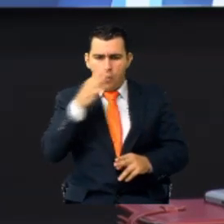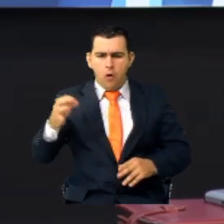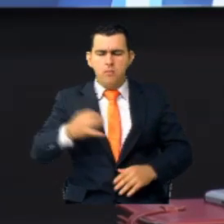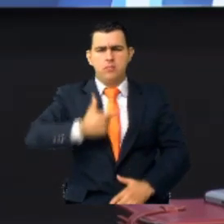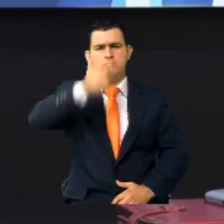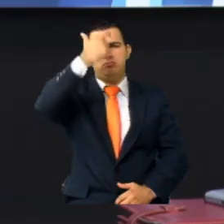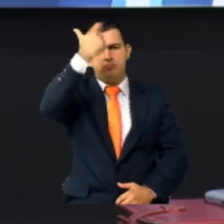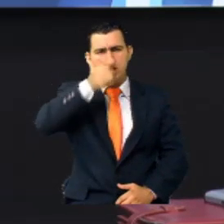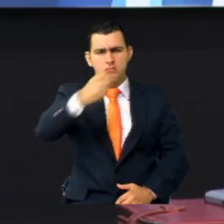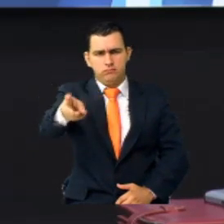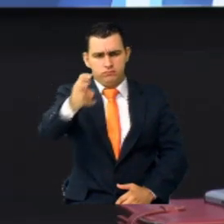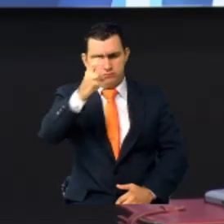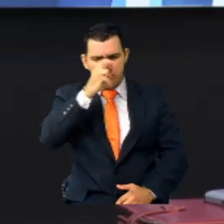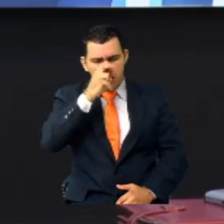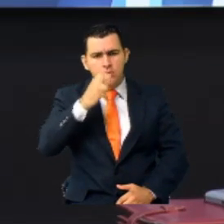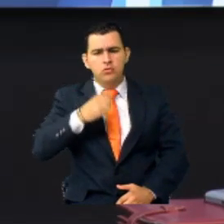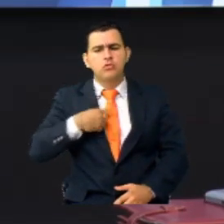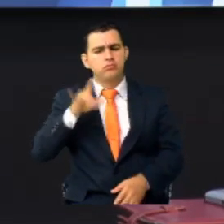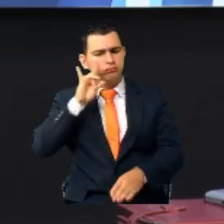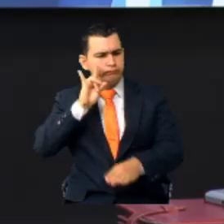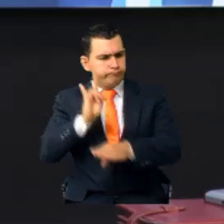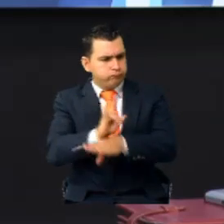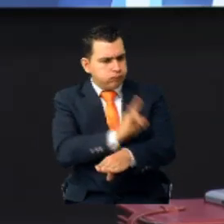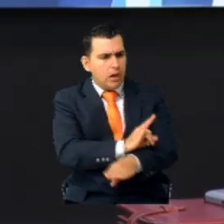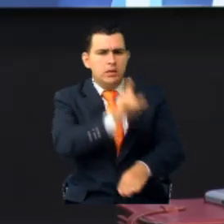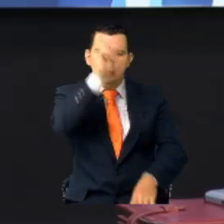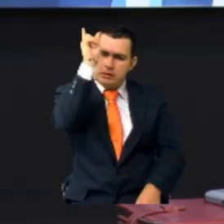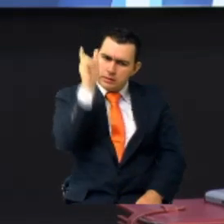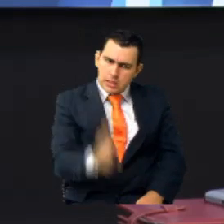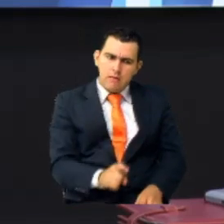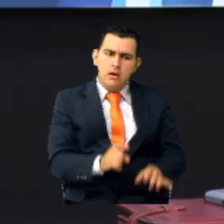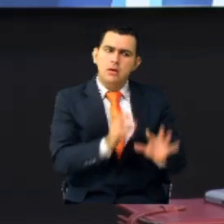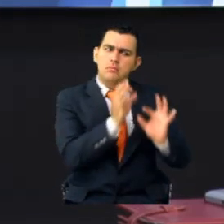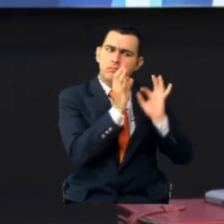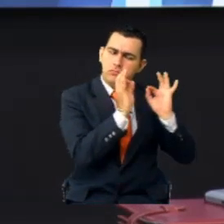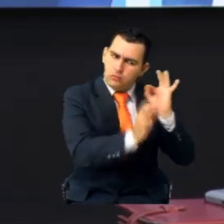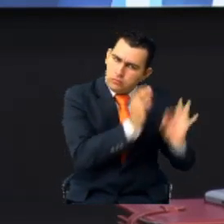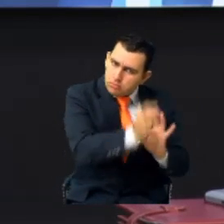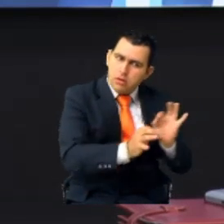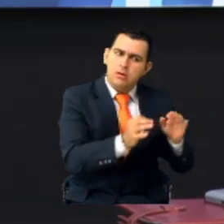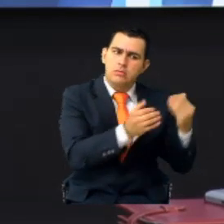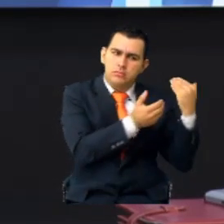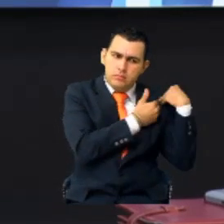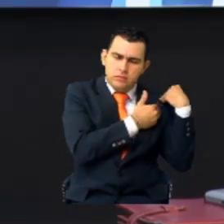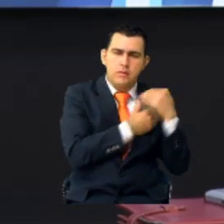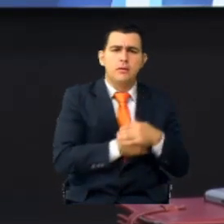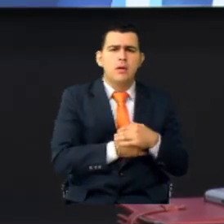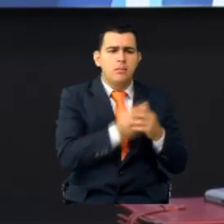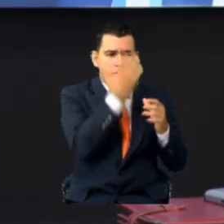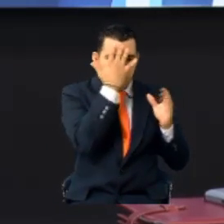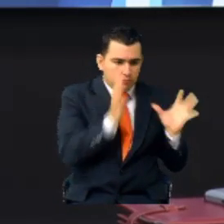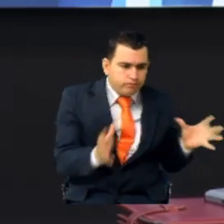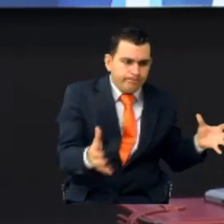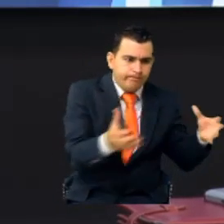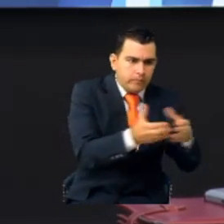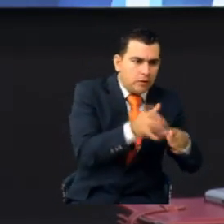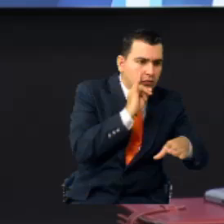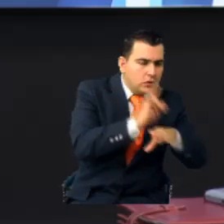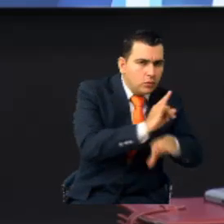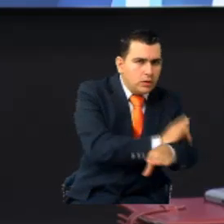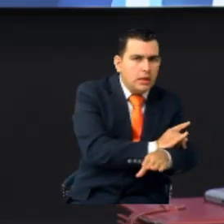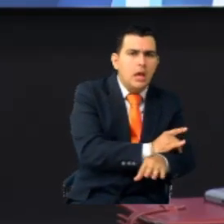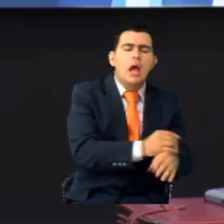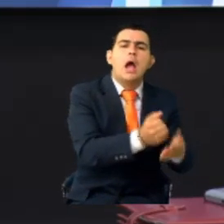través de la seguridad va a generar espacios de convivencia y seguridad ciudadana, porque la seguridad genera progreso. La seguridad